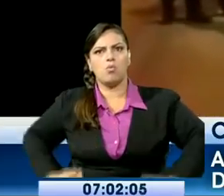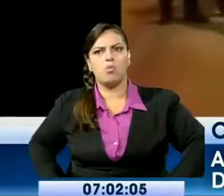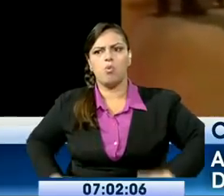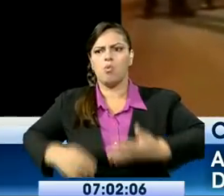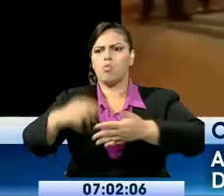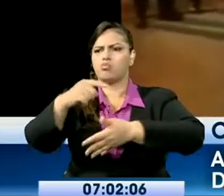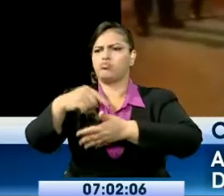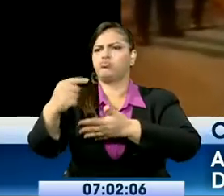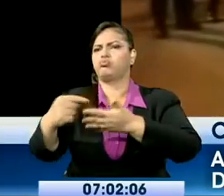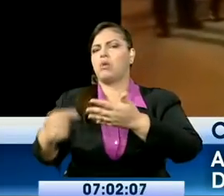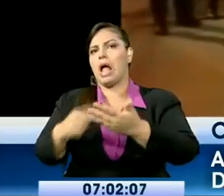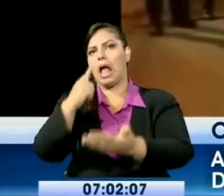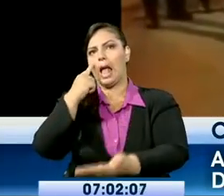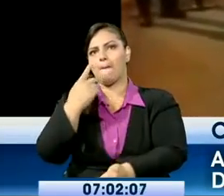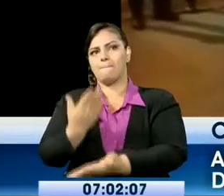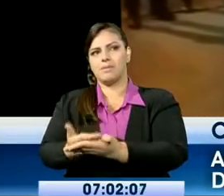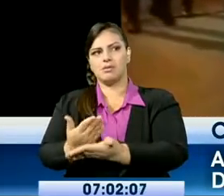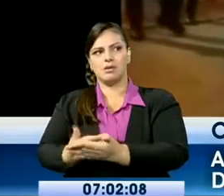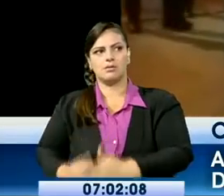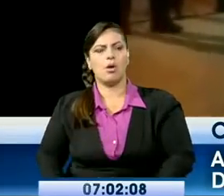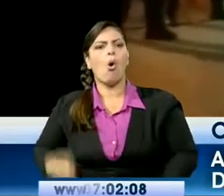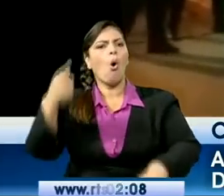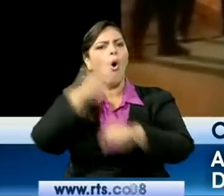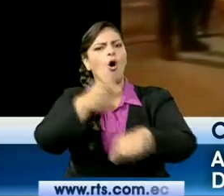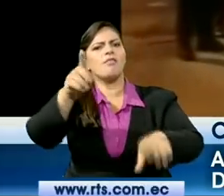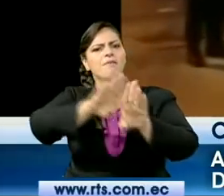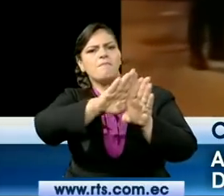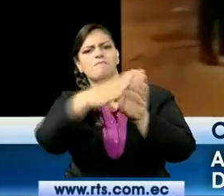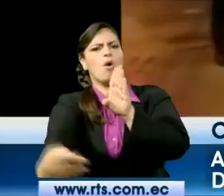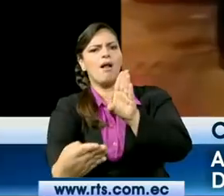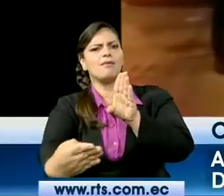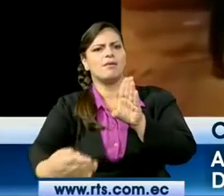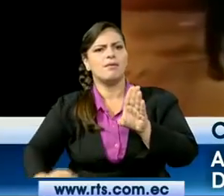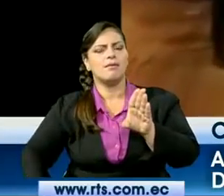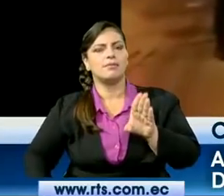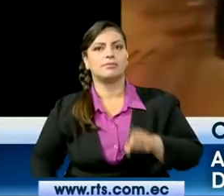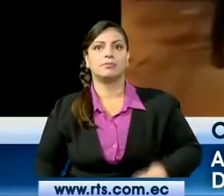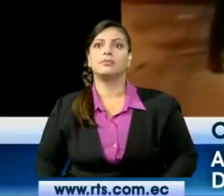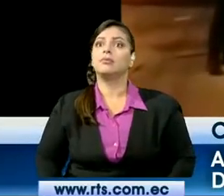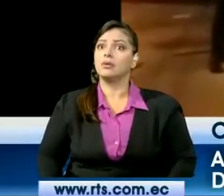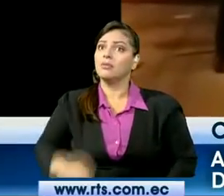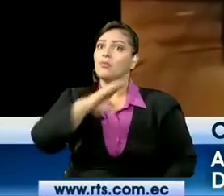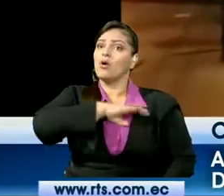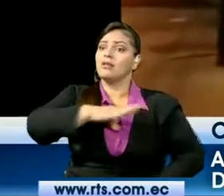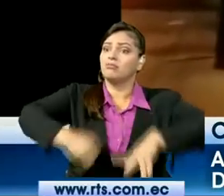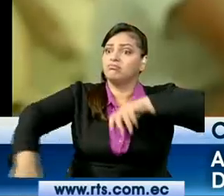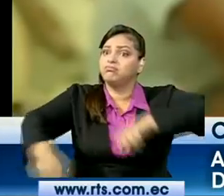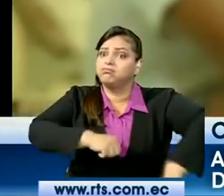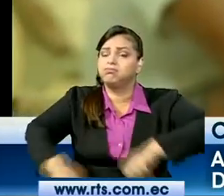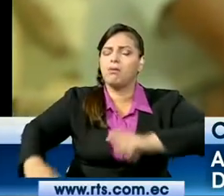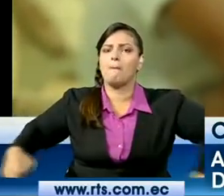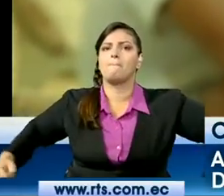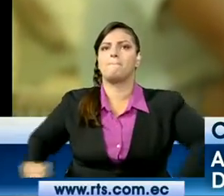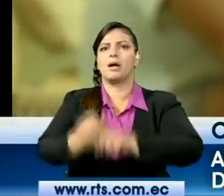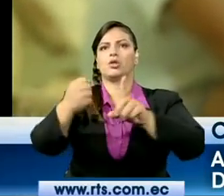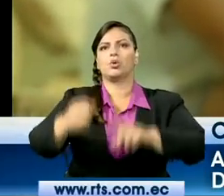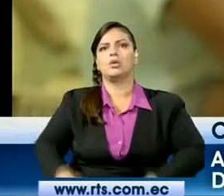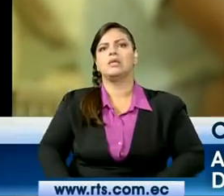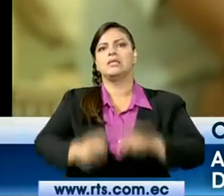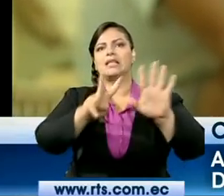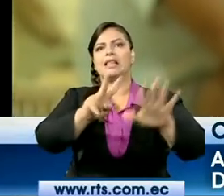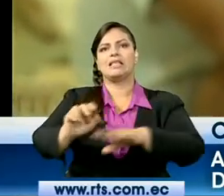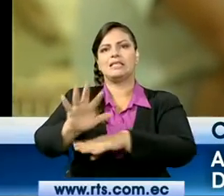puerta. Durante la operación denominada Impacto 75, se capturó además a